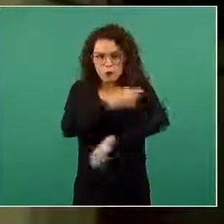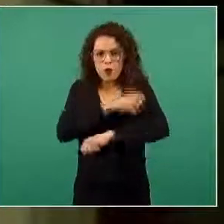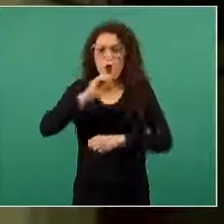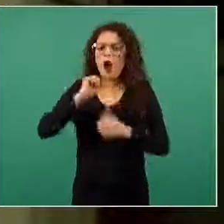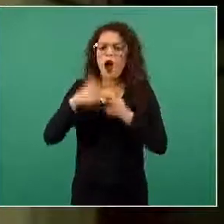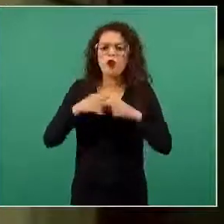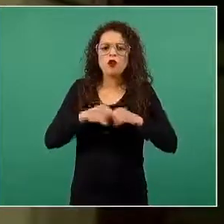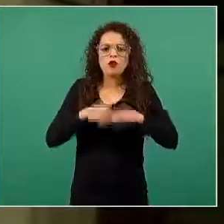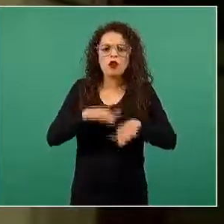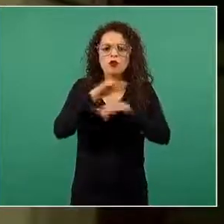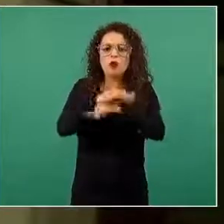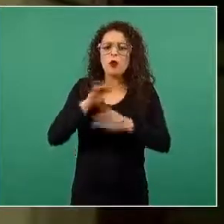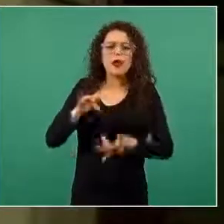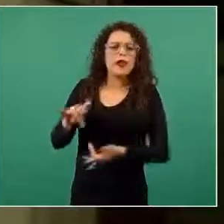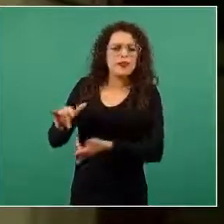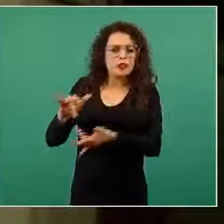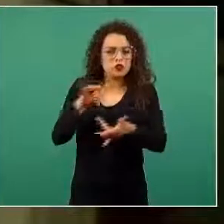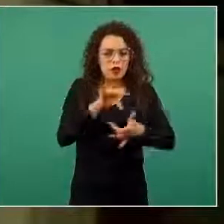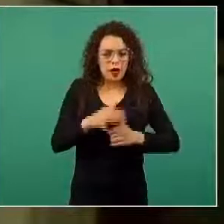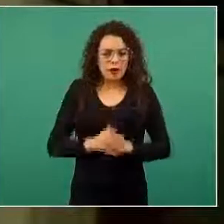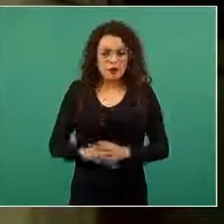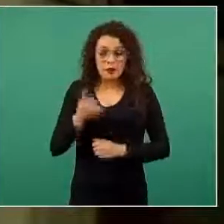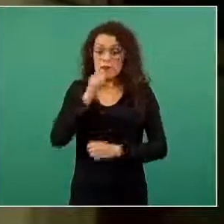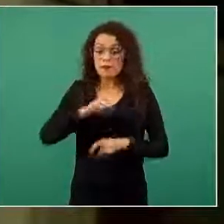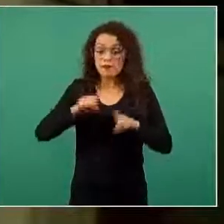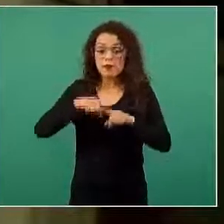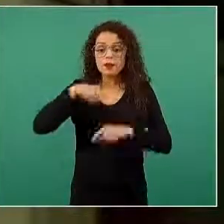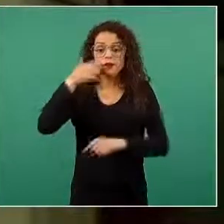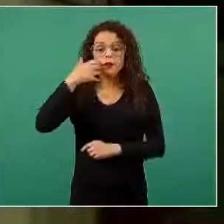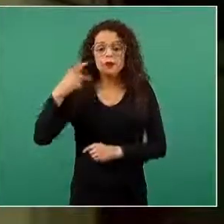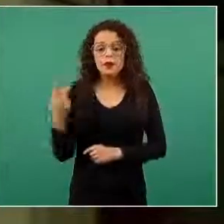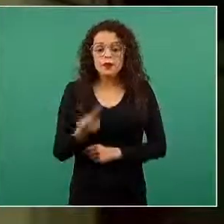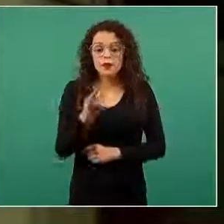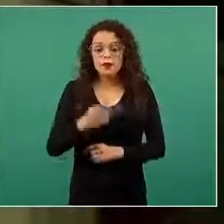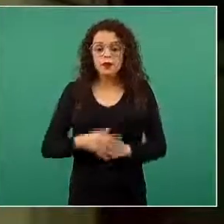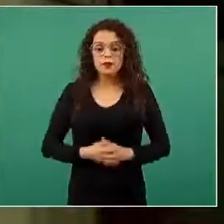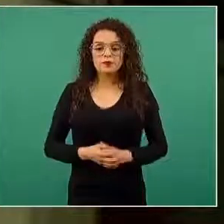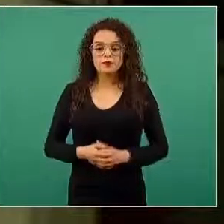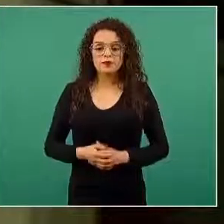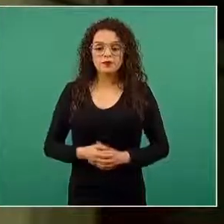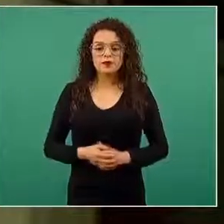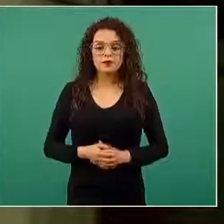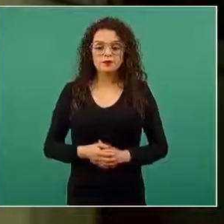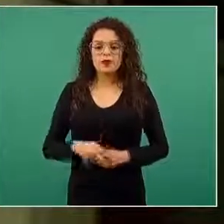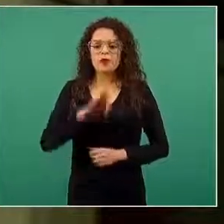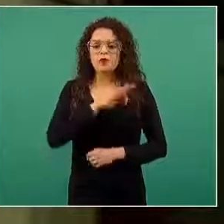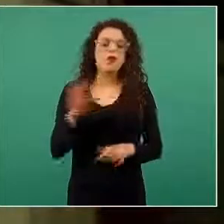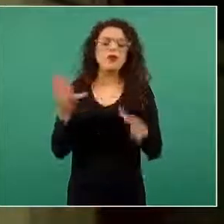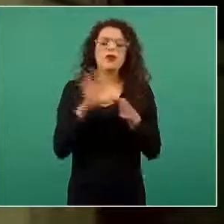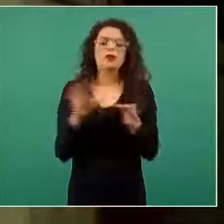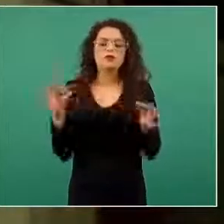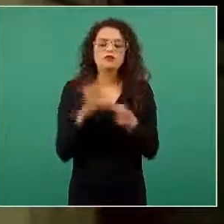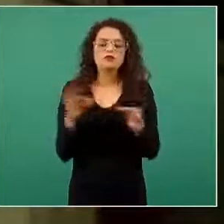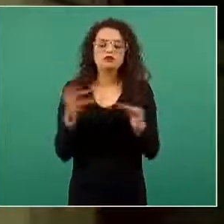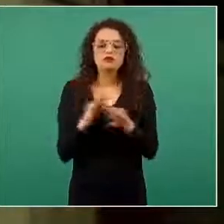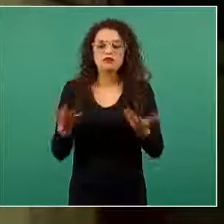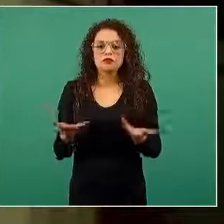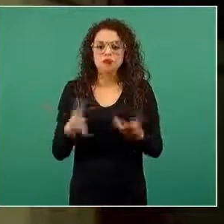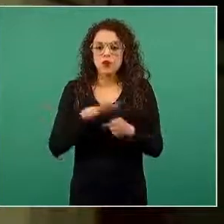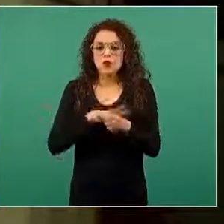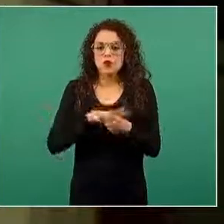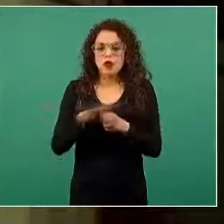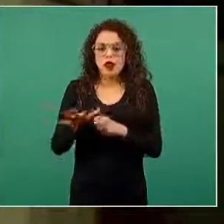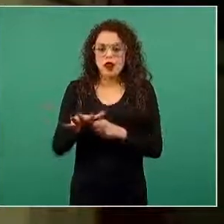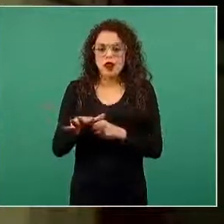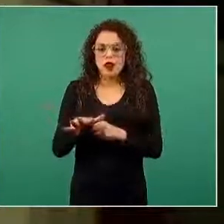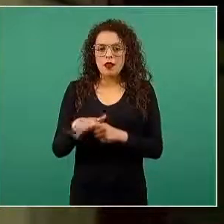sociales. Y junto con esto quisiera preguntarle también si pudiera comentarnos ¿cuál fue el mayor